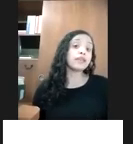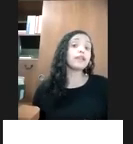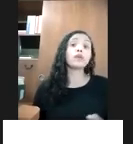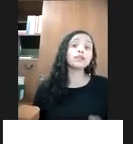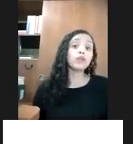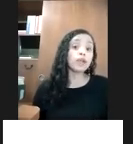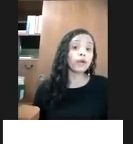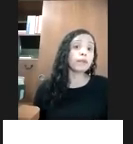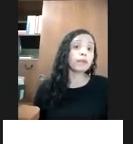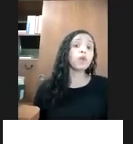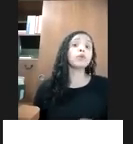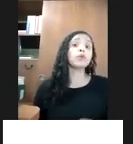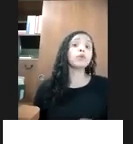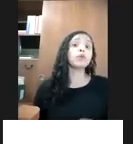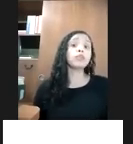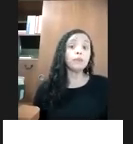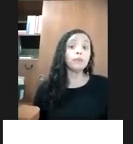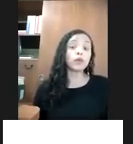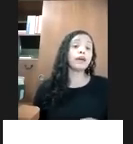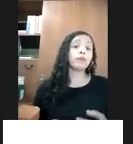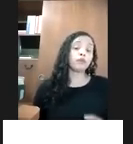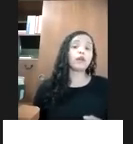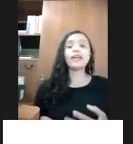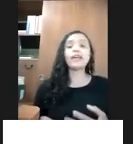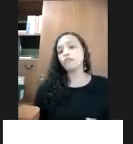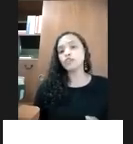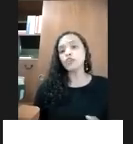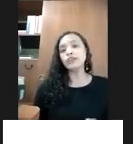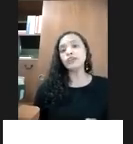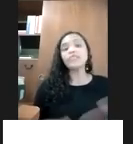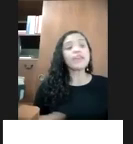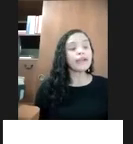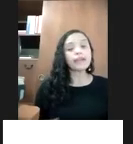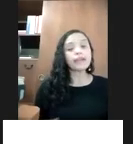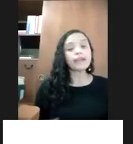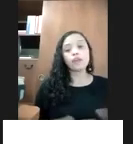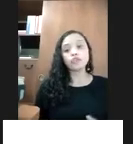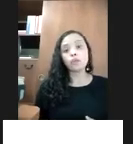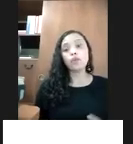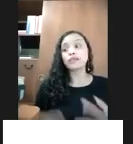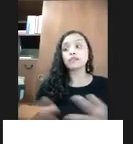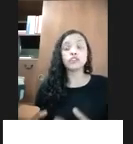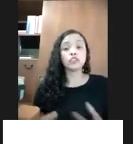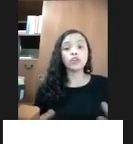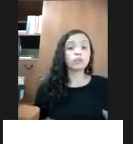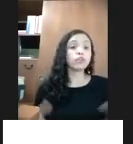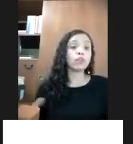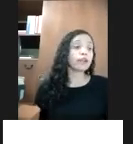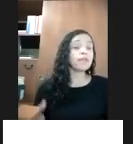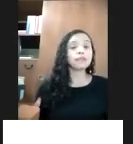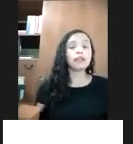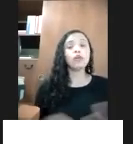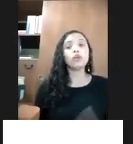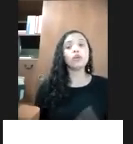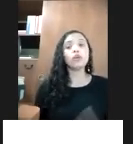el correcto lavado de manos por un tiempo prolongado, la desinfección de áreas de uso común, la desinfección de los instrumentos, las